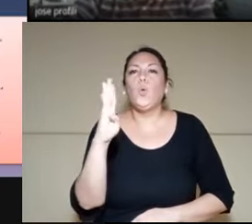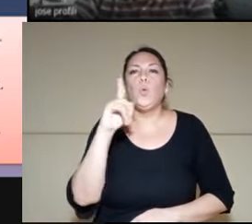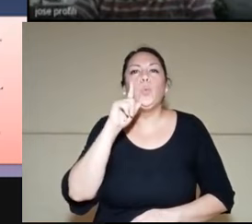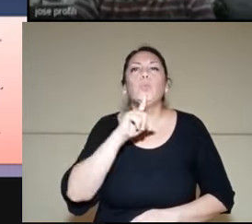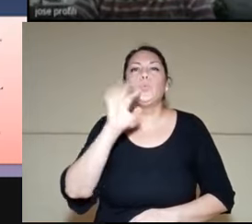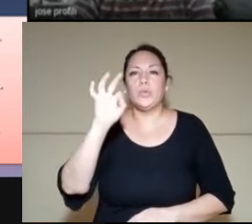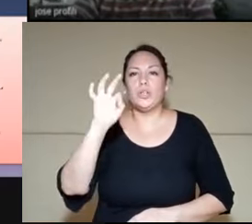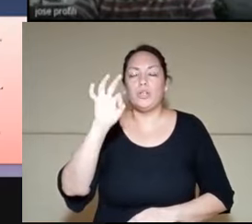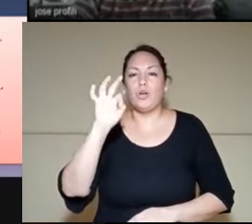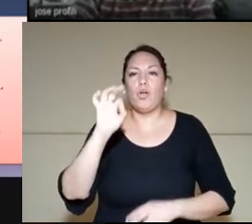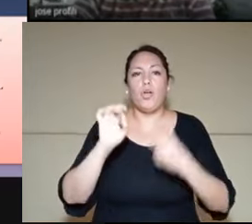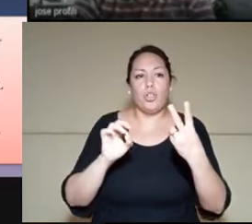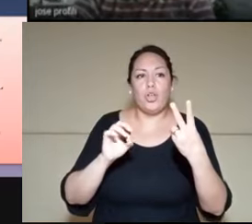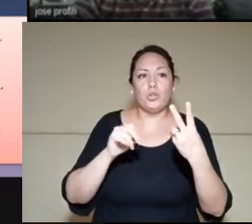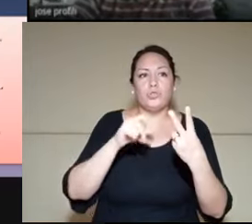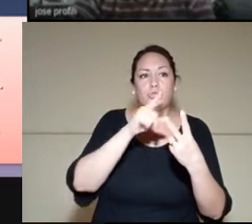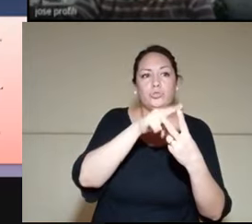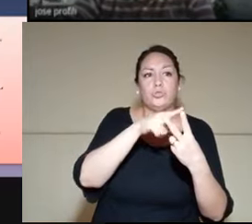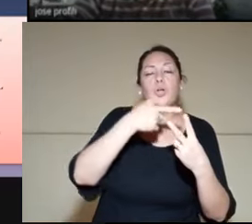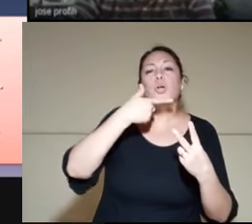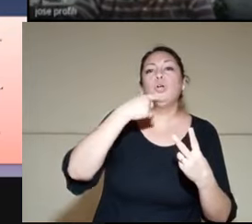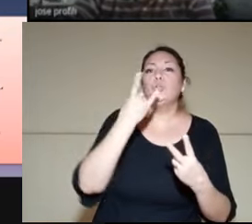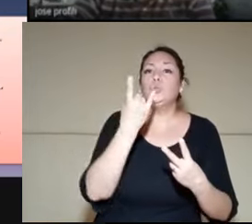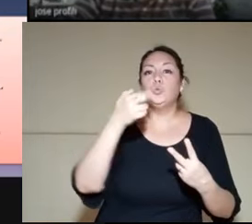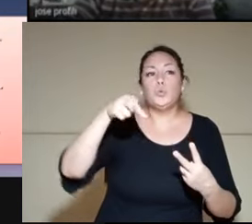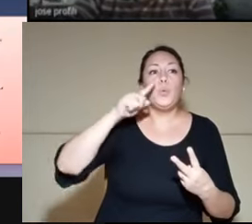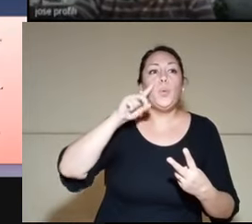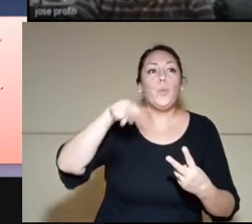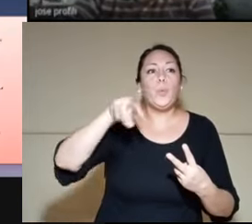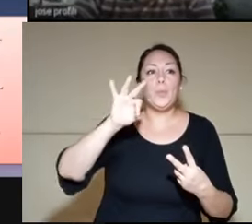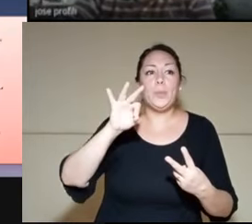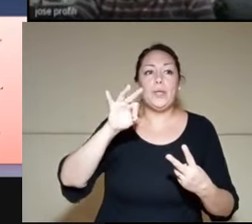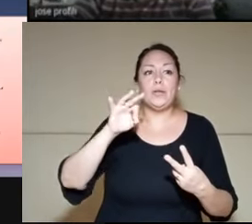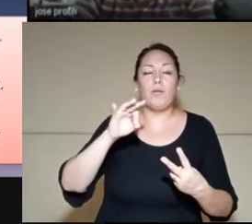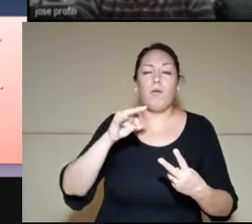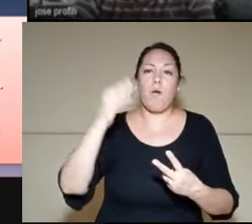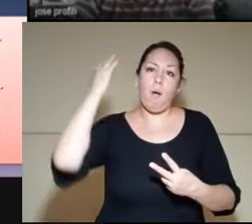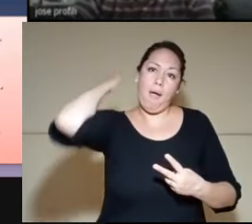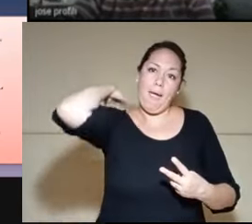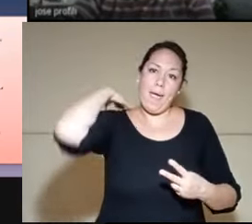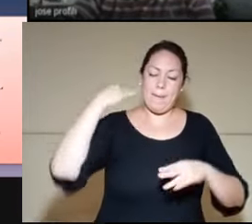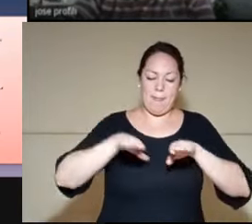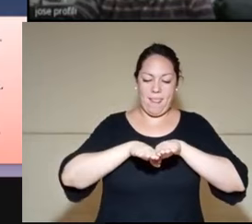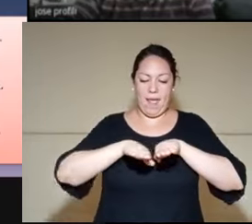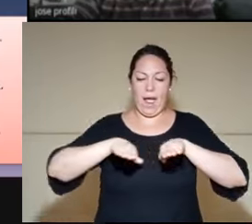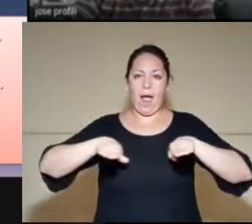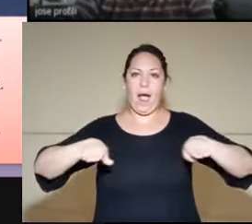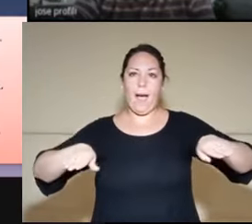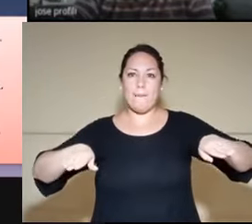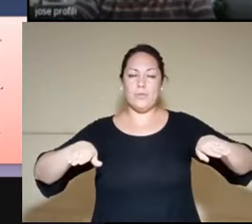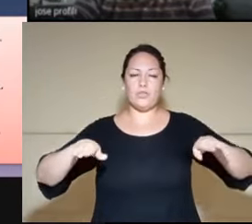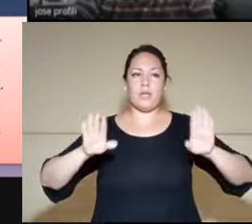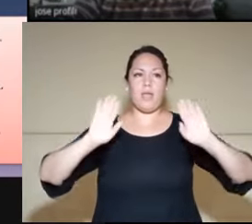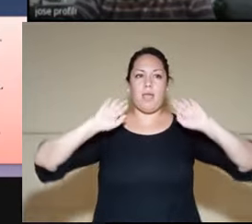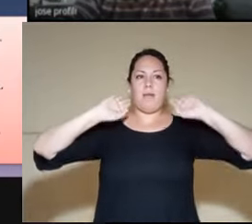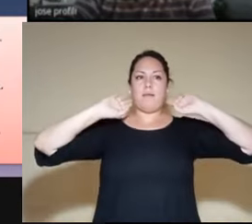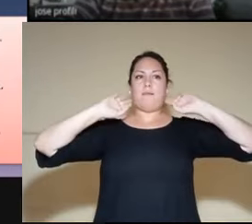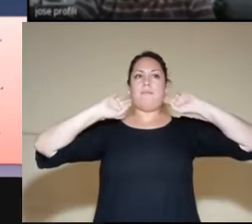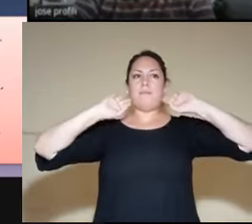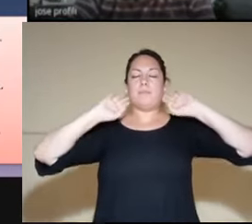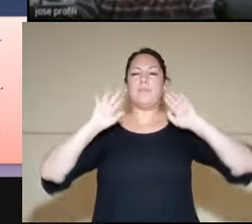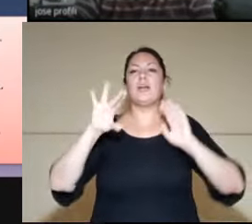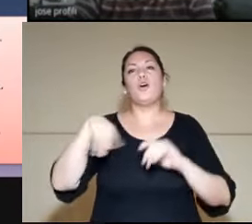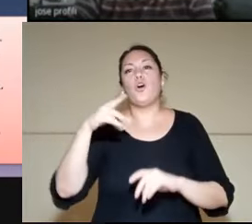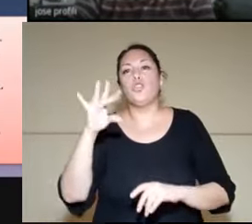decúbito supino o el decúbito dorsal es con la espalda apoyada en el plano. Ese es el